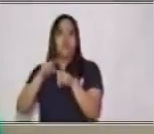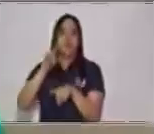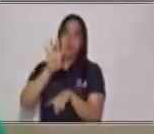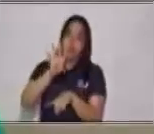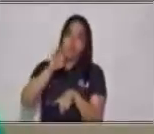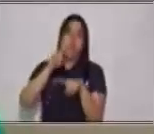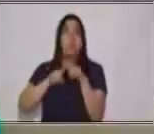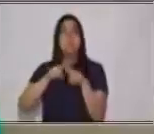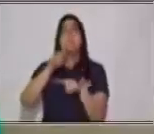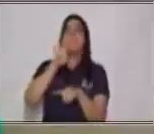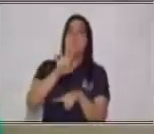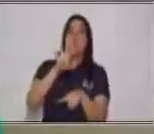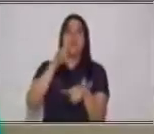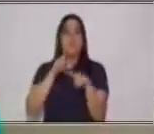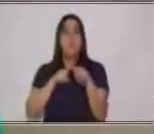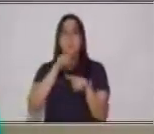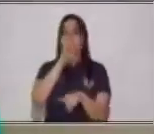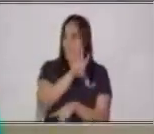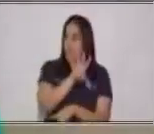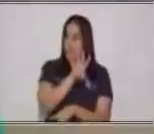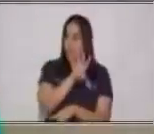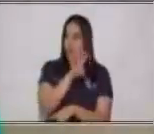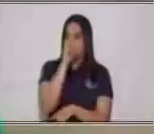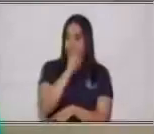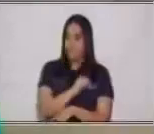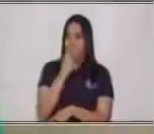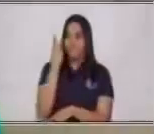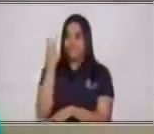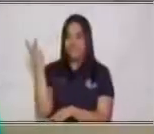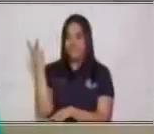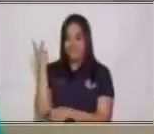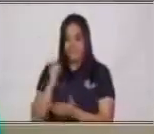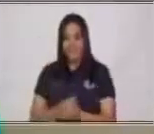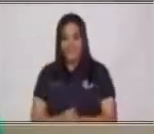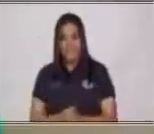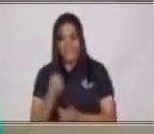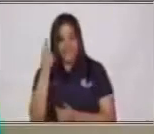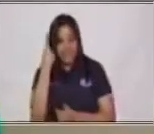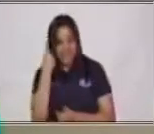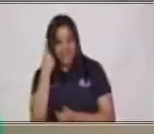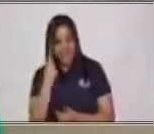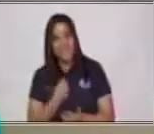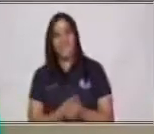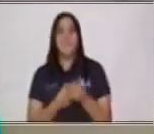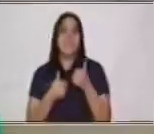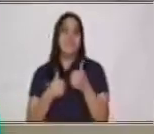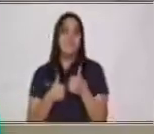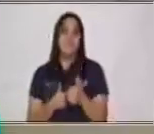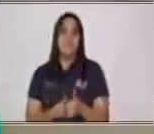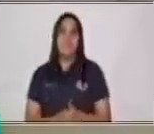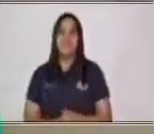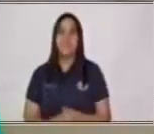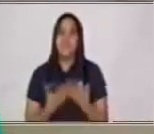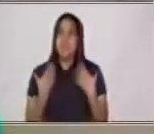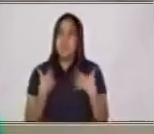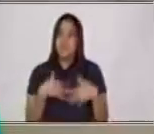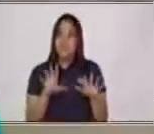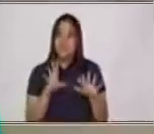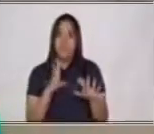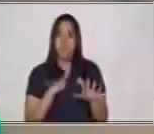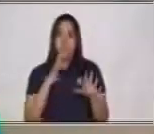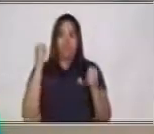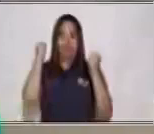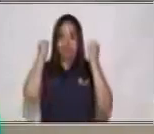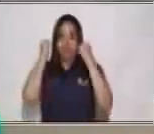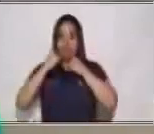por 4 por 4 por 4. ¿Sí? Muy bien. Ya que hemos activado